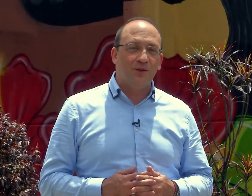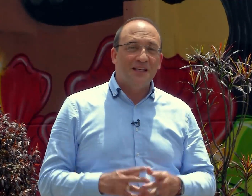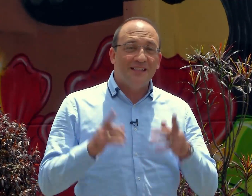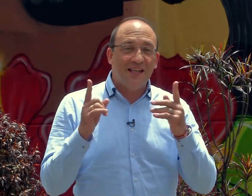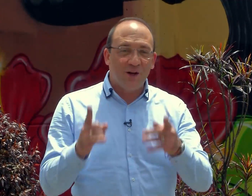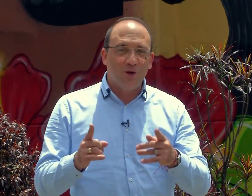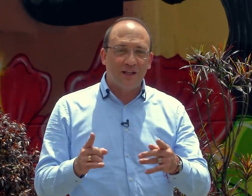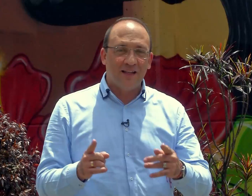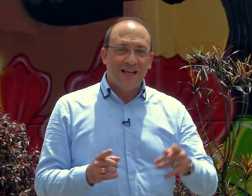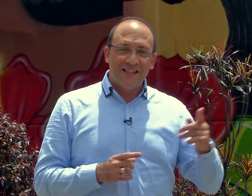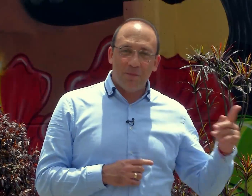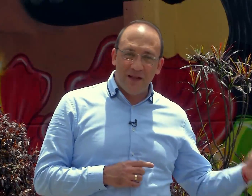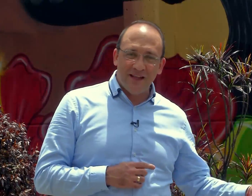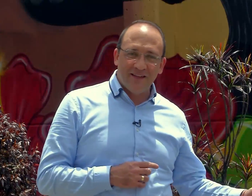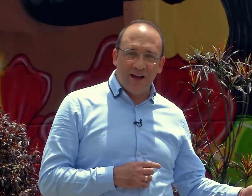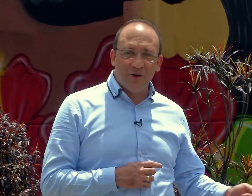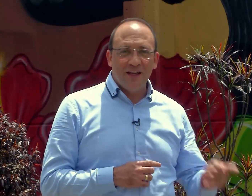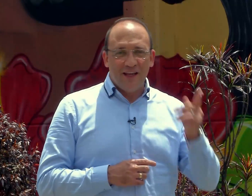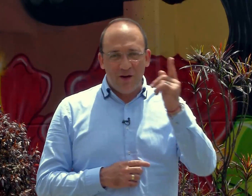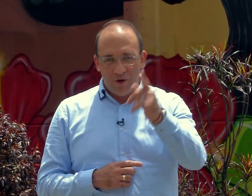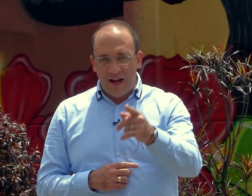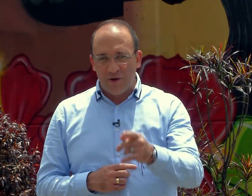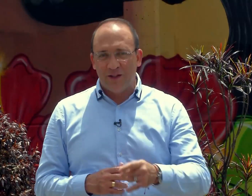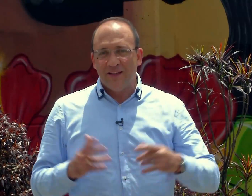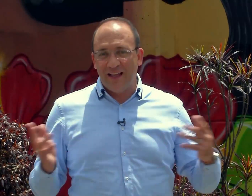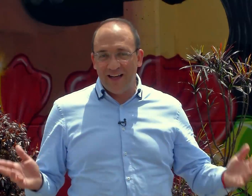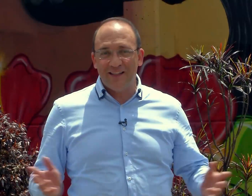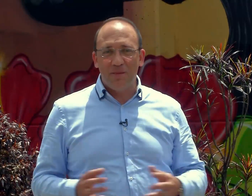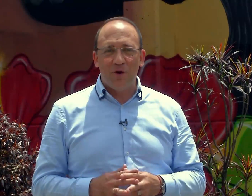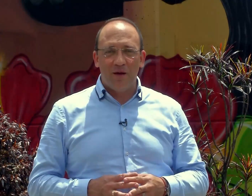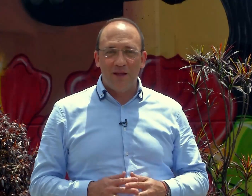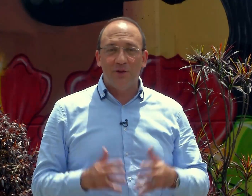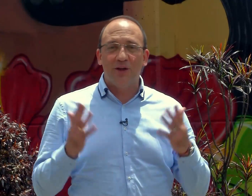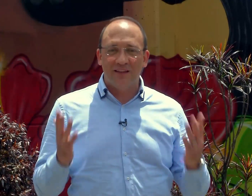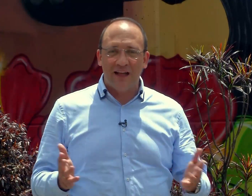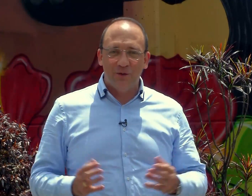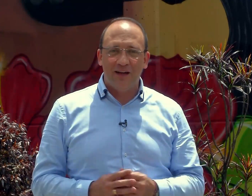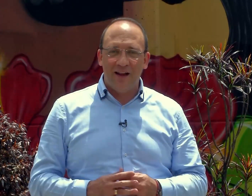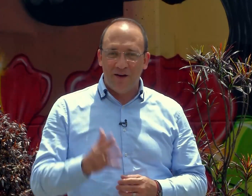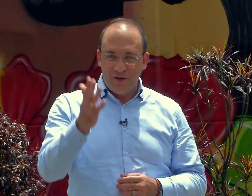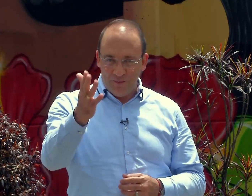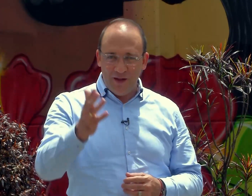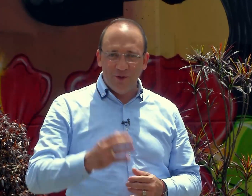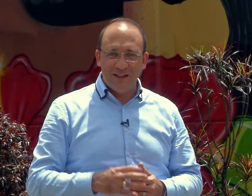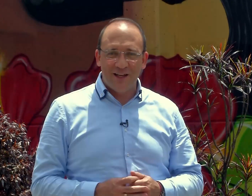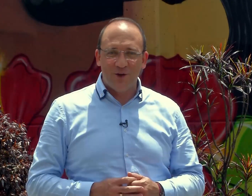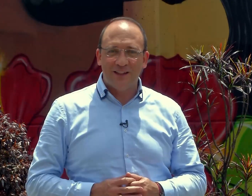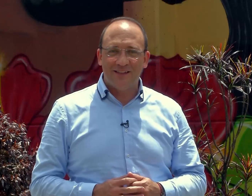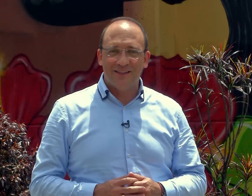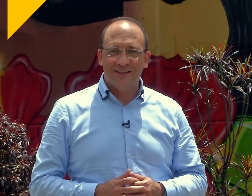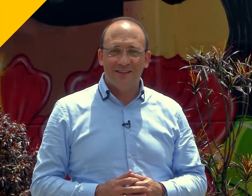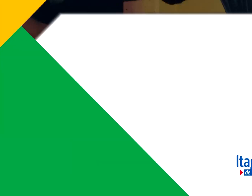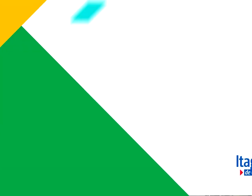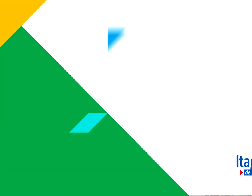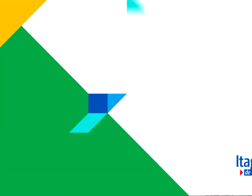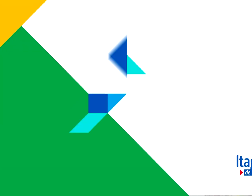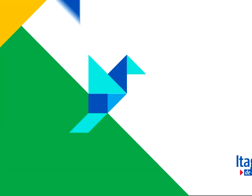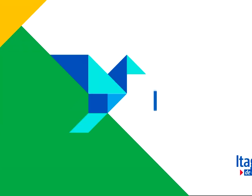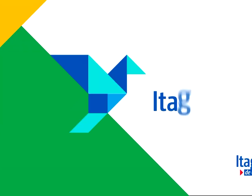mejoramiento. Sin roscas, se presentaron y lograron tener ese mejoramiento que tanto anhelaban. Miremos esas notas.